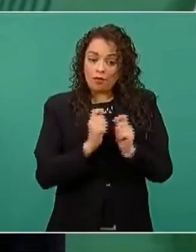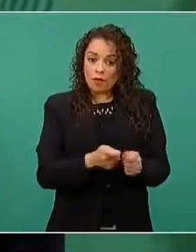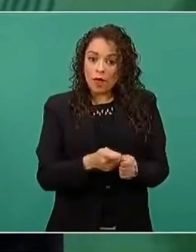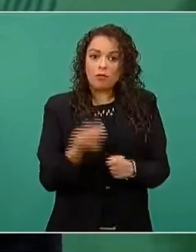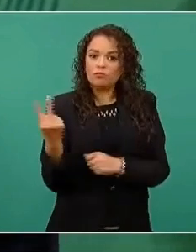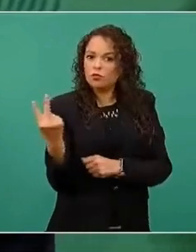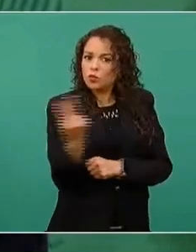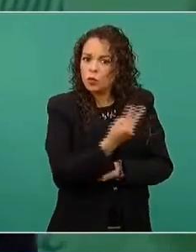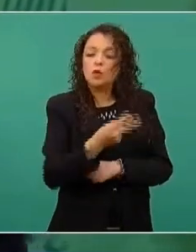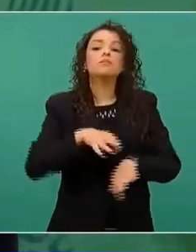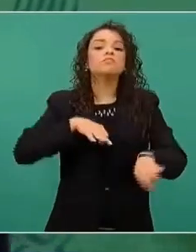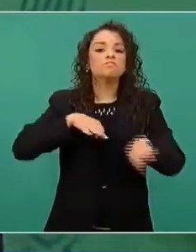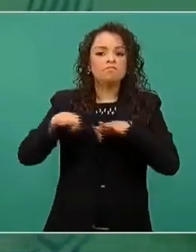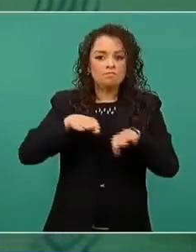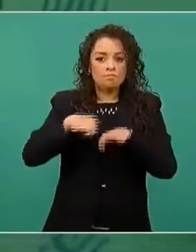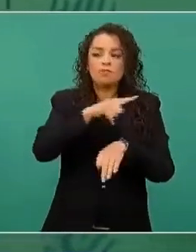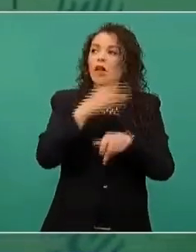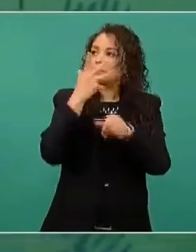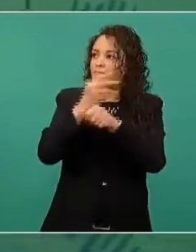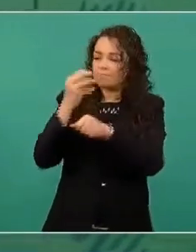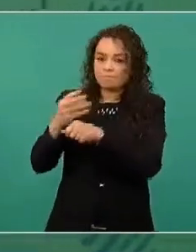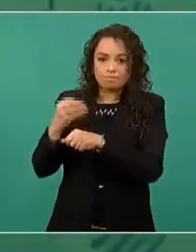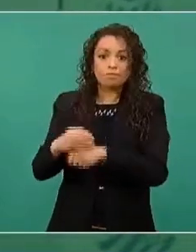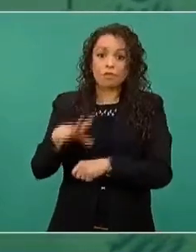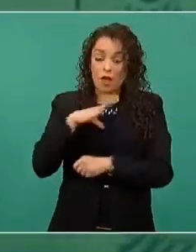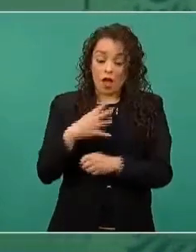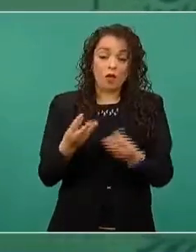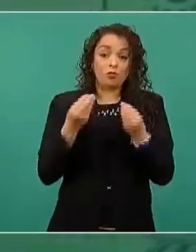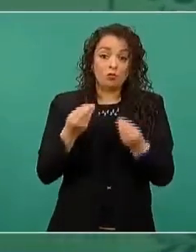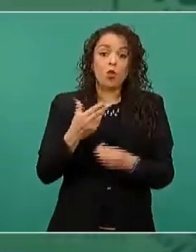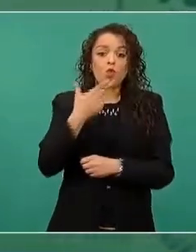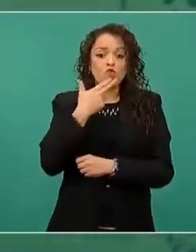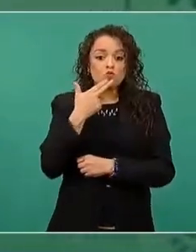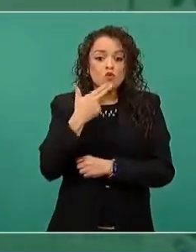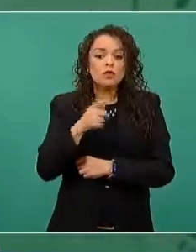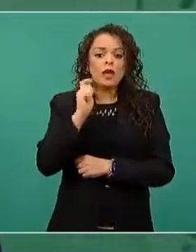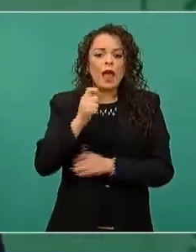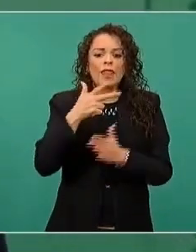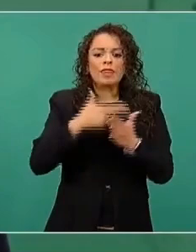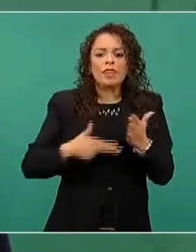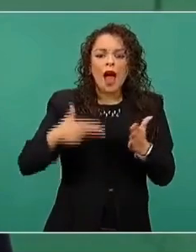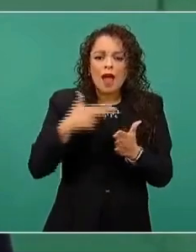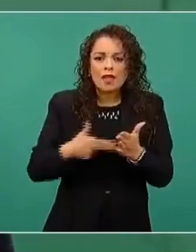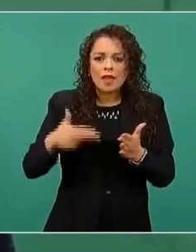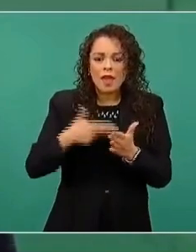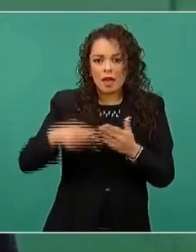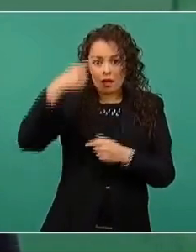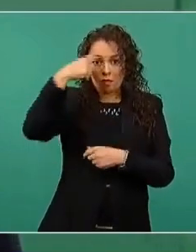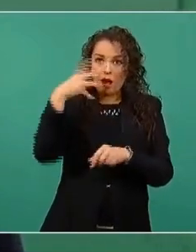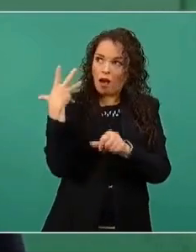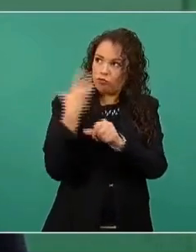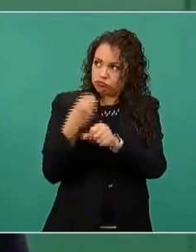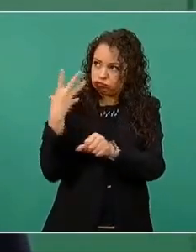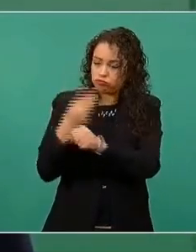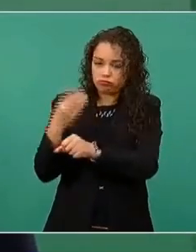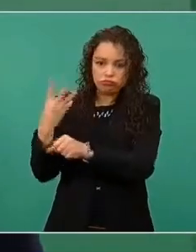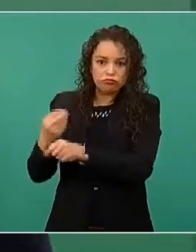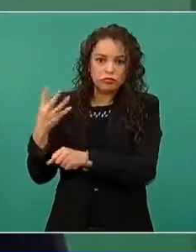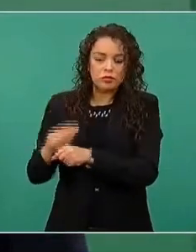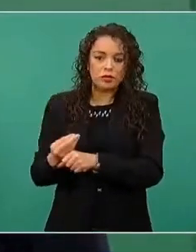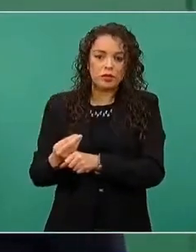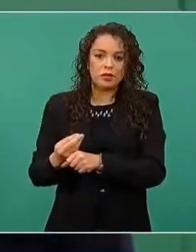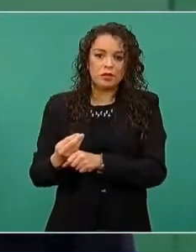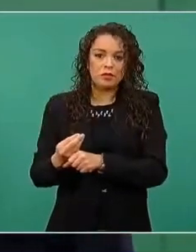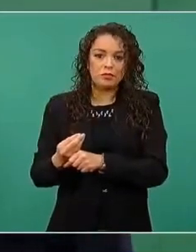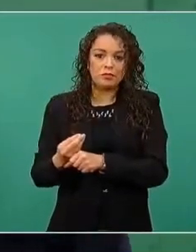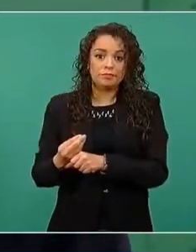Hay bastante trabajo, se están utilizando los talleres de las refinerías y